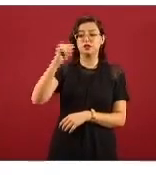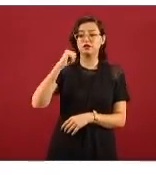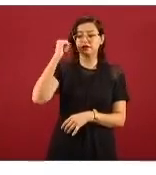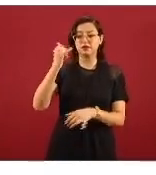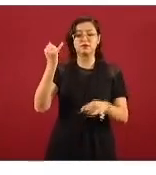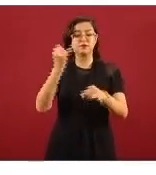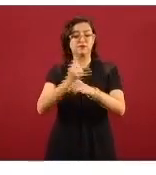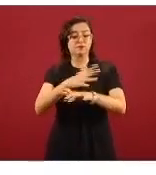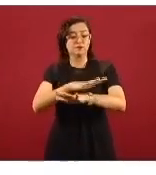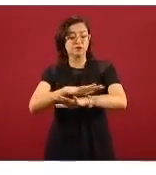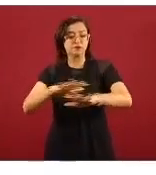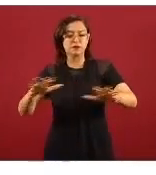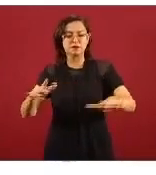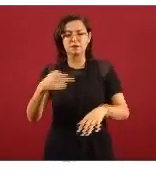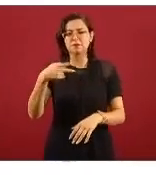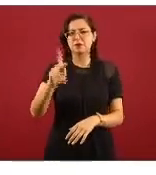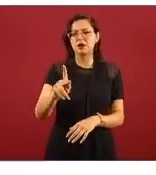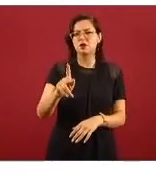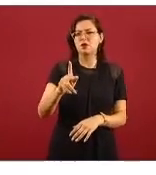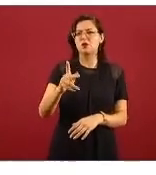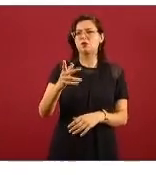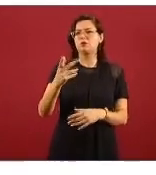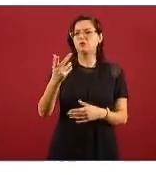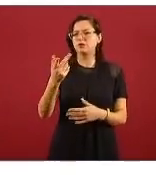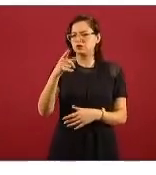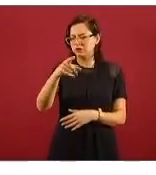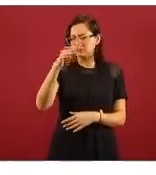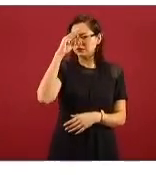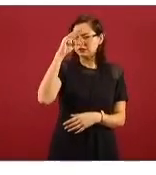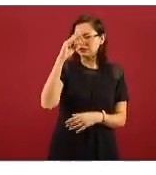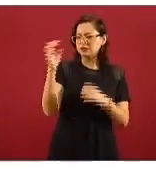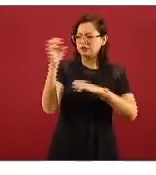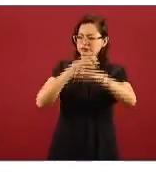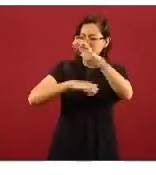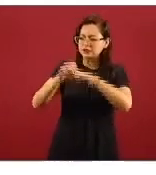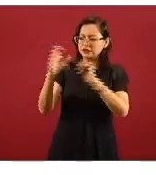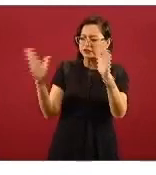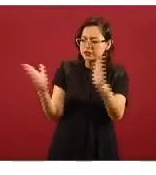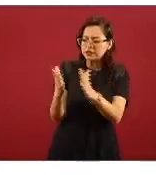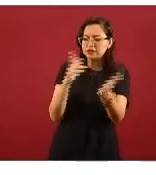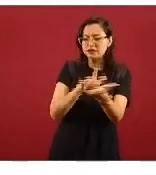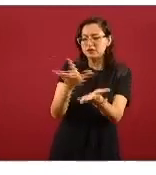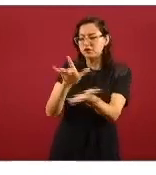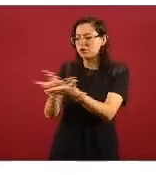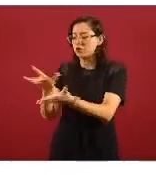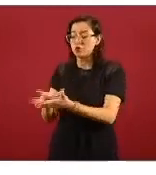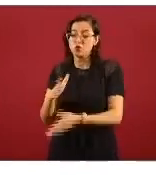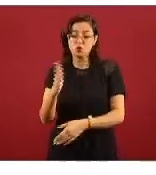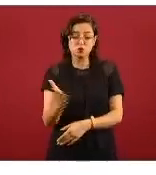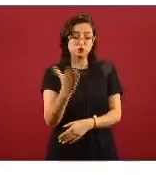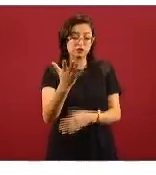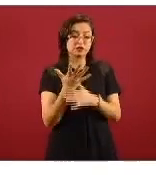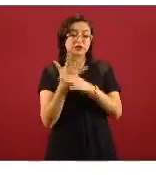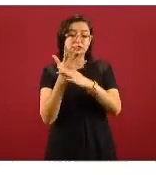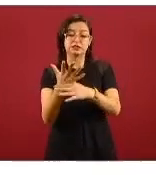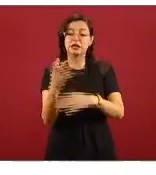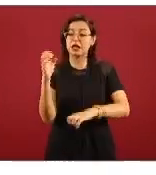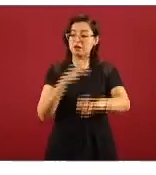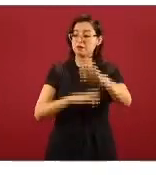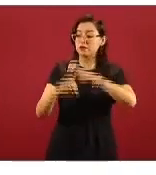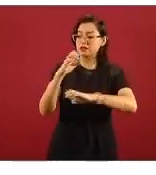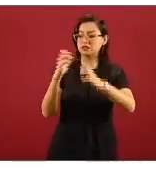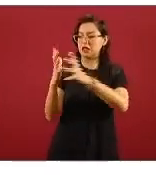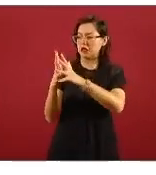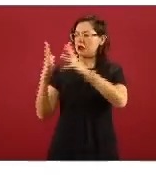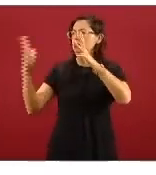¿Usted está pensando en apoyar a esas pequeñas empresas? Porque, como se ha señalado por usted, las grandes empresas pueden resolver lo